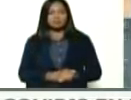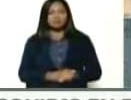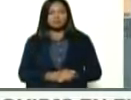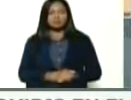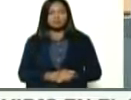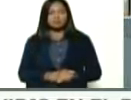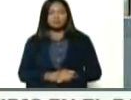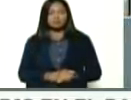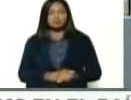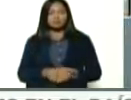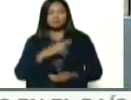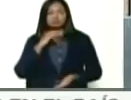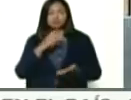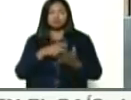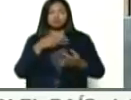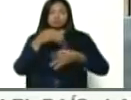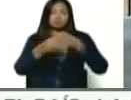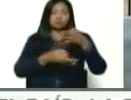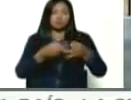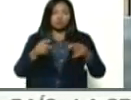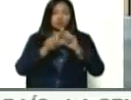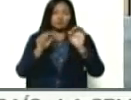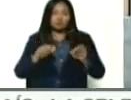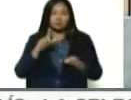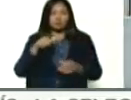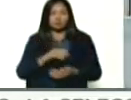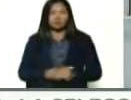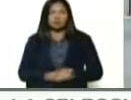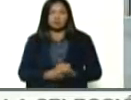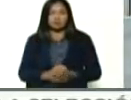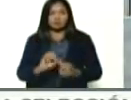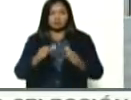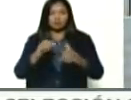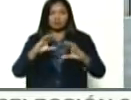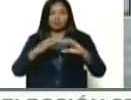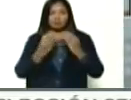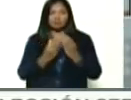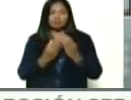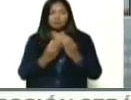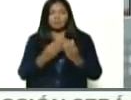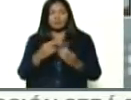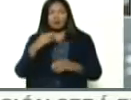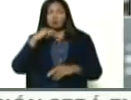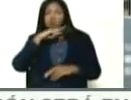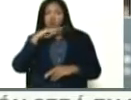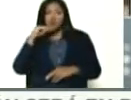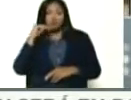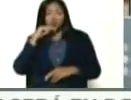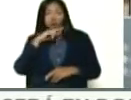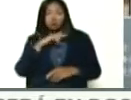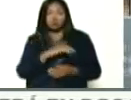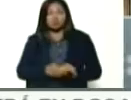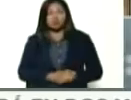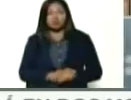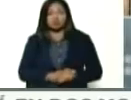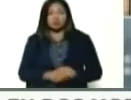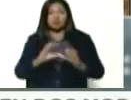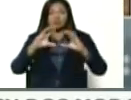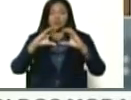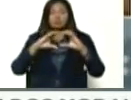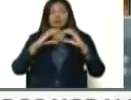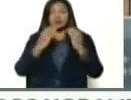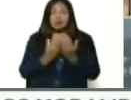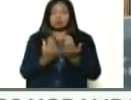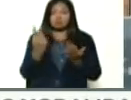y estuvimos hablando del reinicio de clase para octubre de clases presenciales